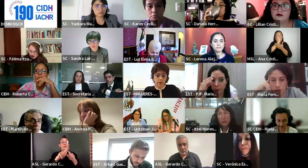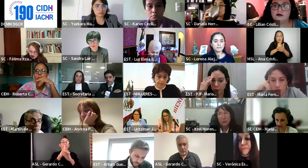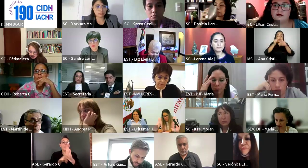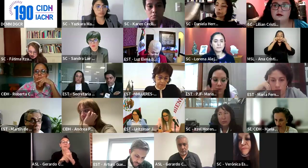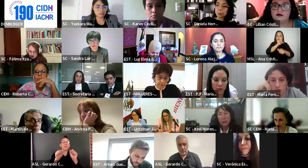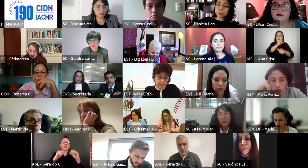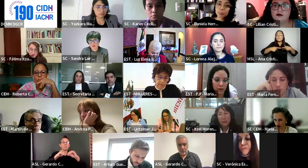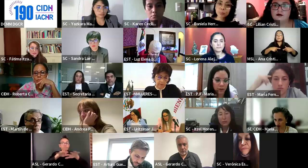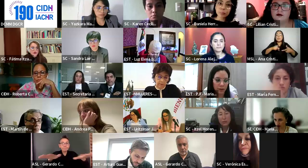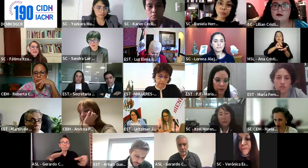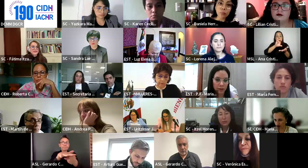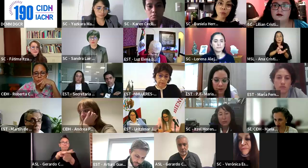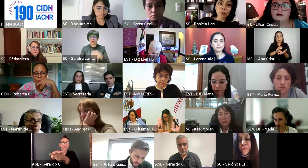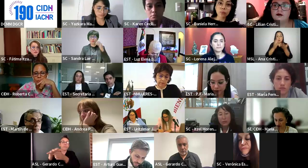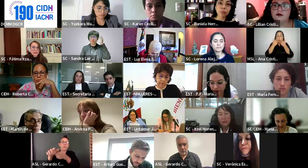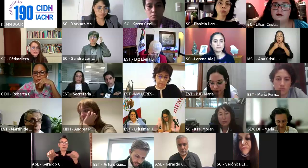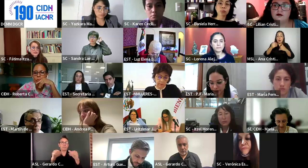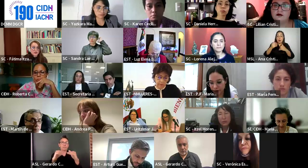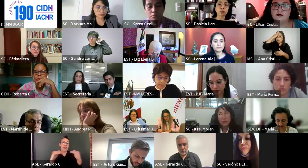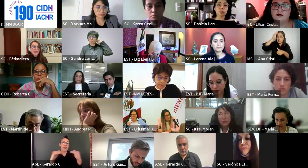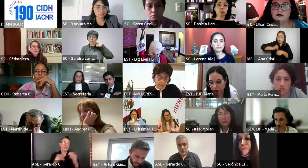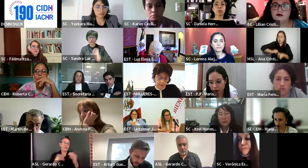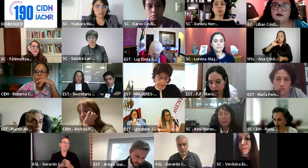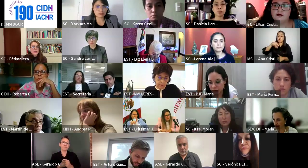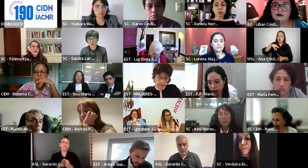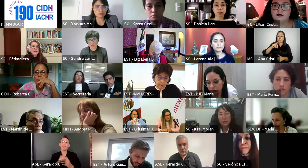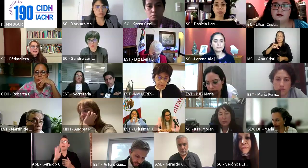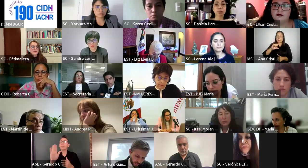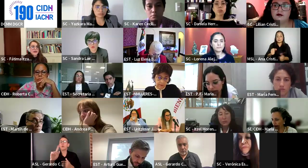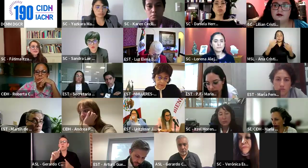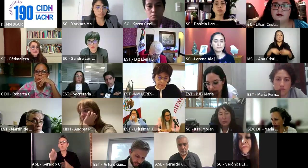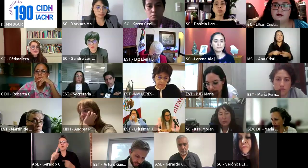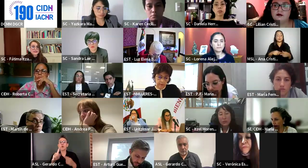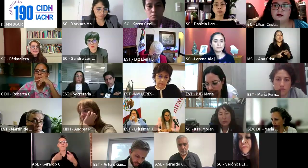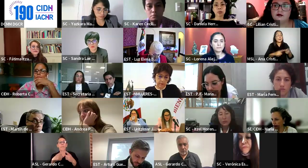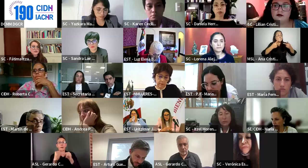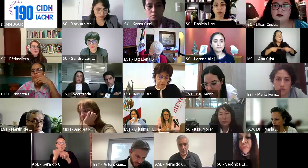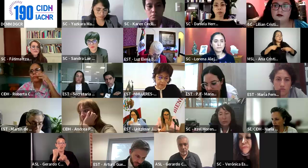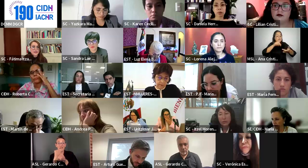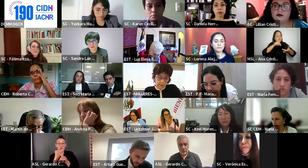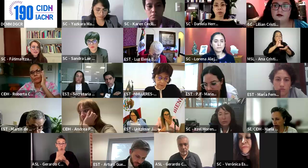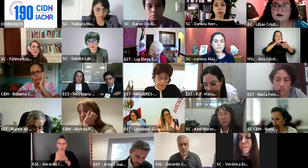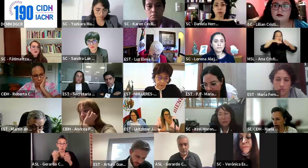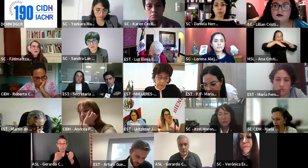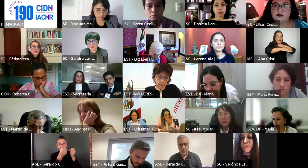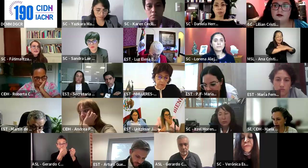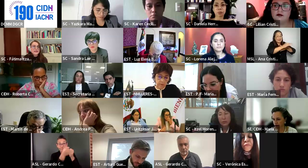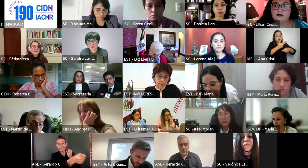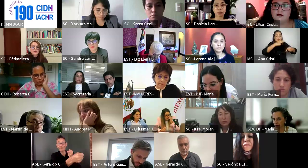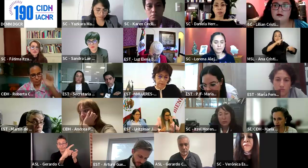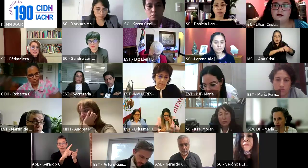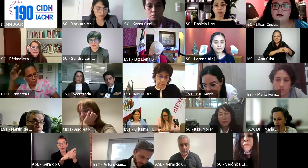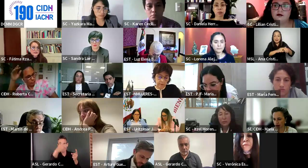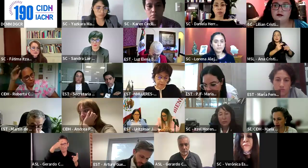programas. Respecto a la institucionalización, es un tema bastante sensible todavía en México.